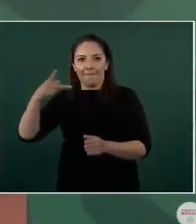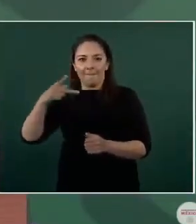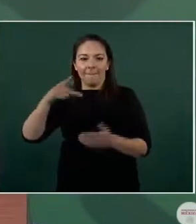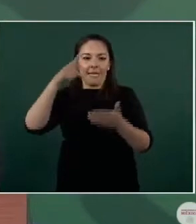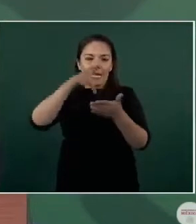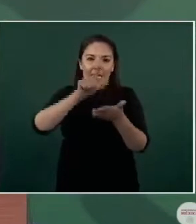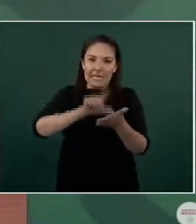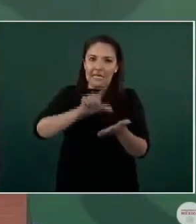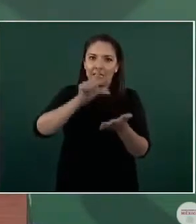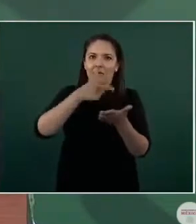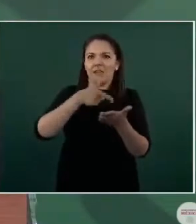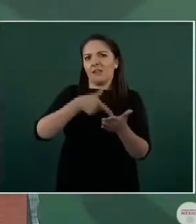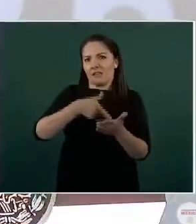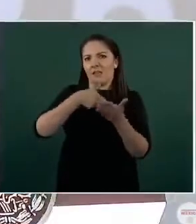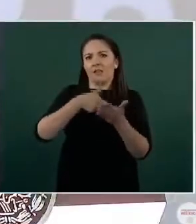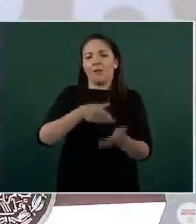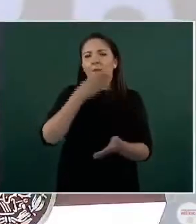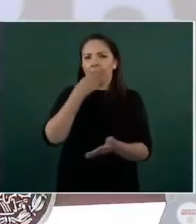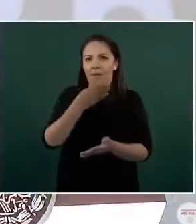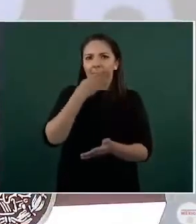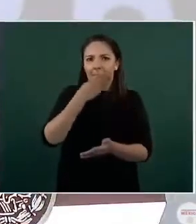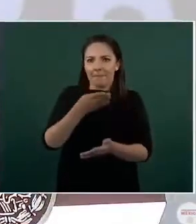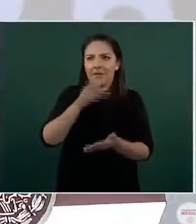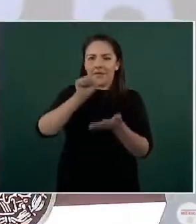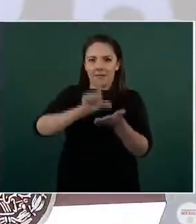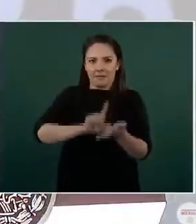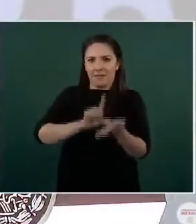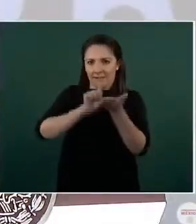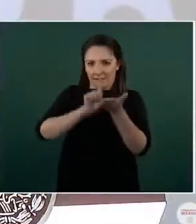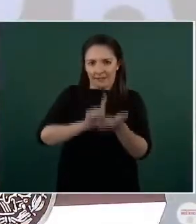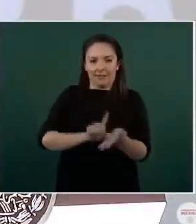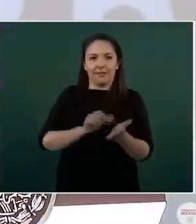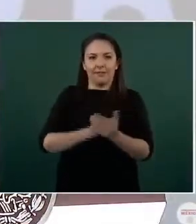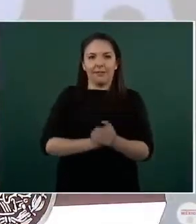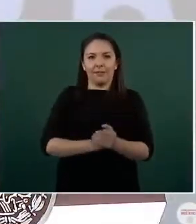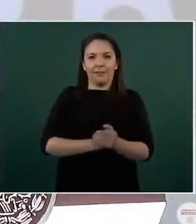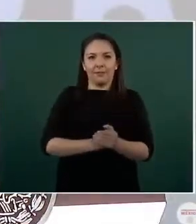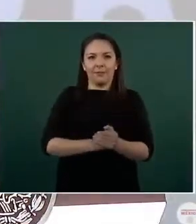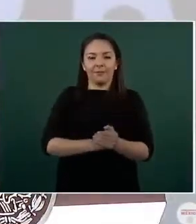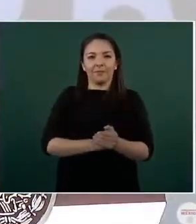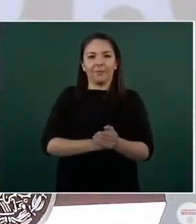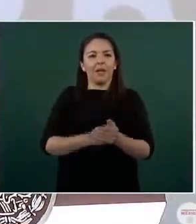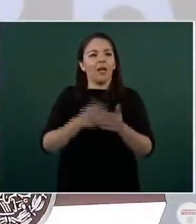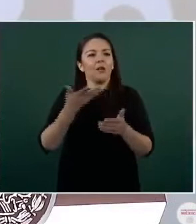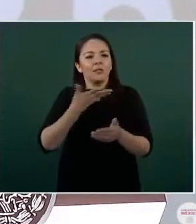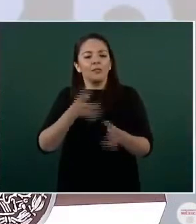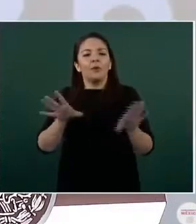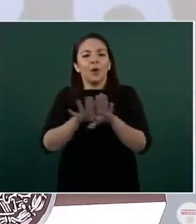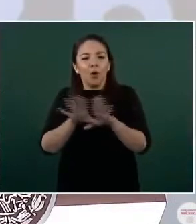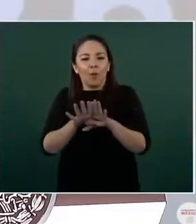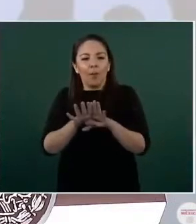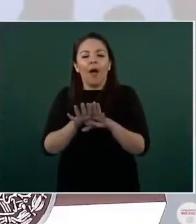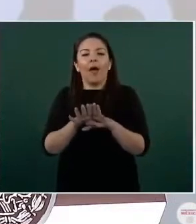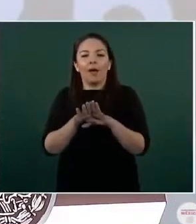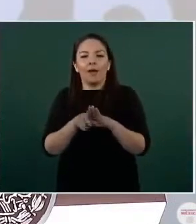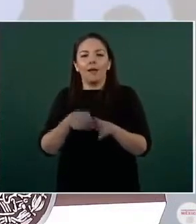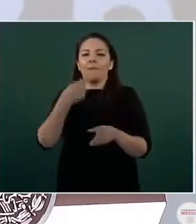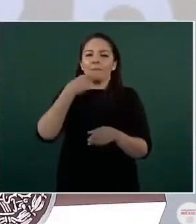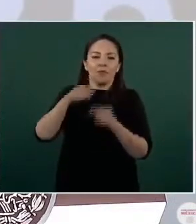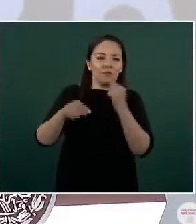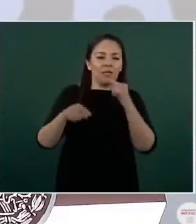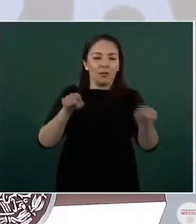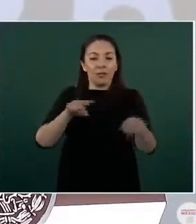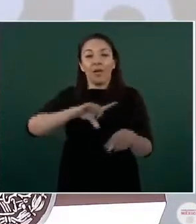disponible de manera gratuita en ambos sistemas, Android e iOS. Y lo hicimos a través de 142